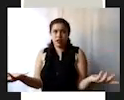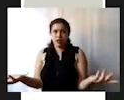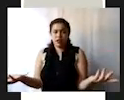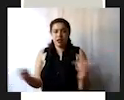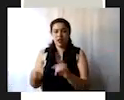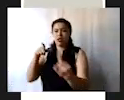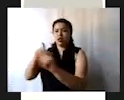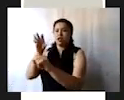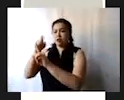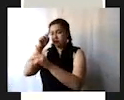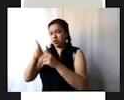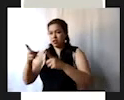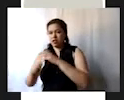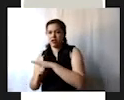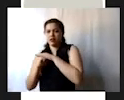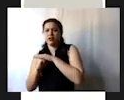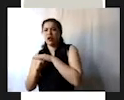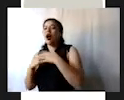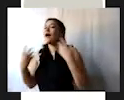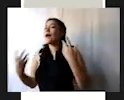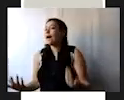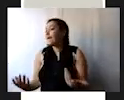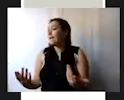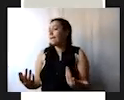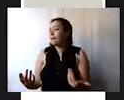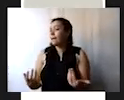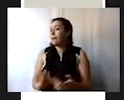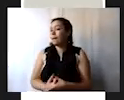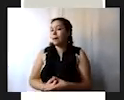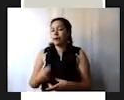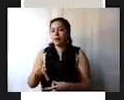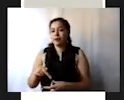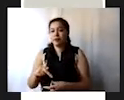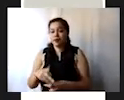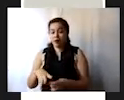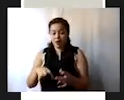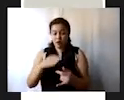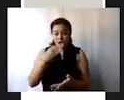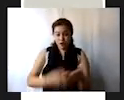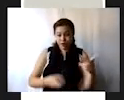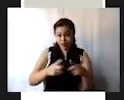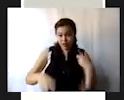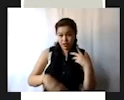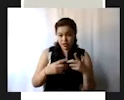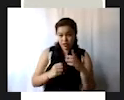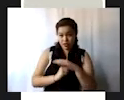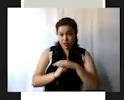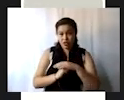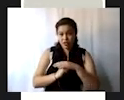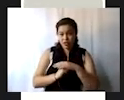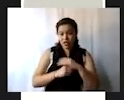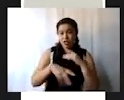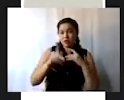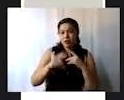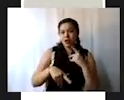el desarrollo sostenible, pero también pues, la falta del desarrollo sostenible es una consecuencia de la ausencia de